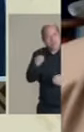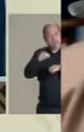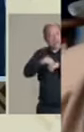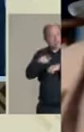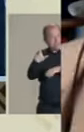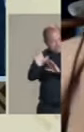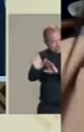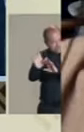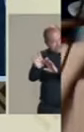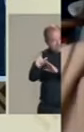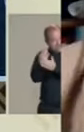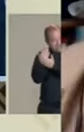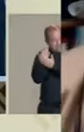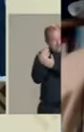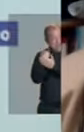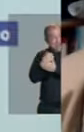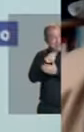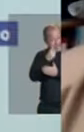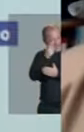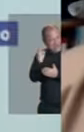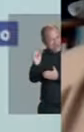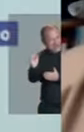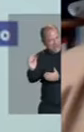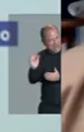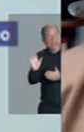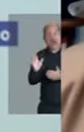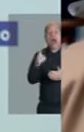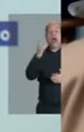frase que mencionaba al final de